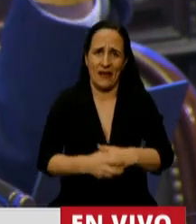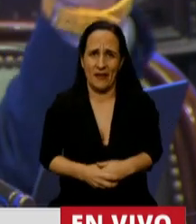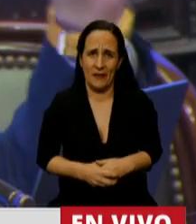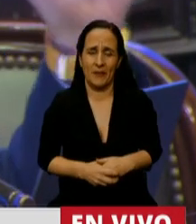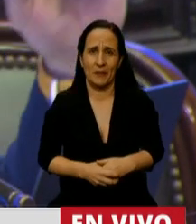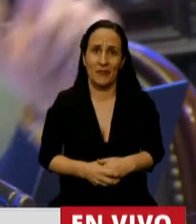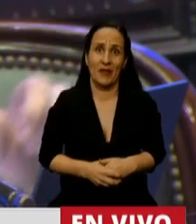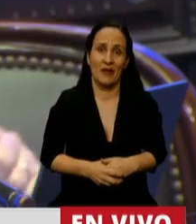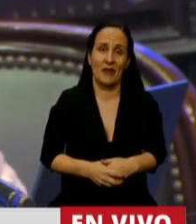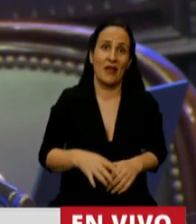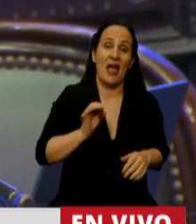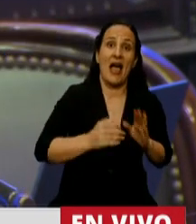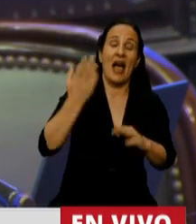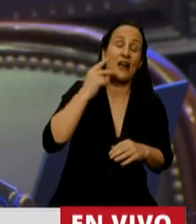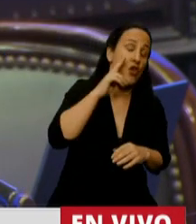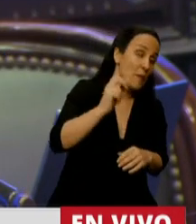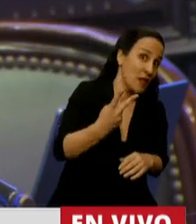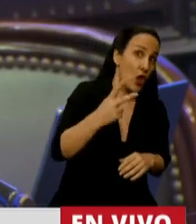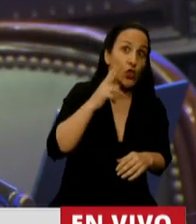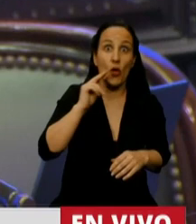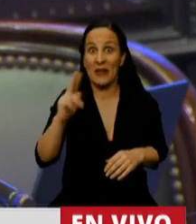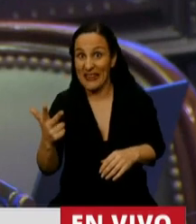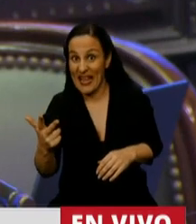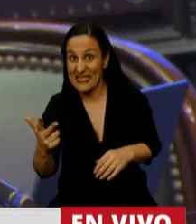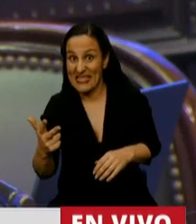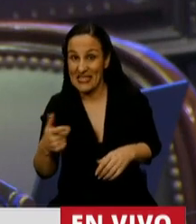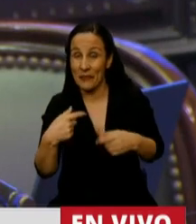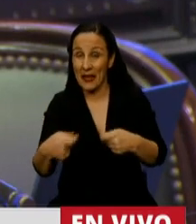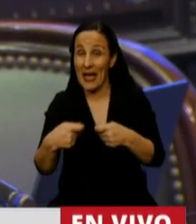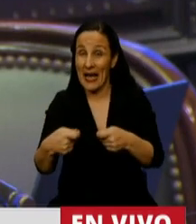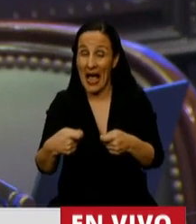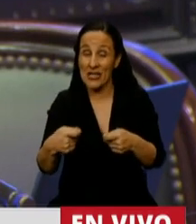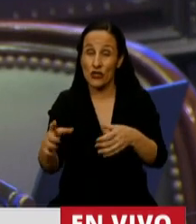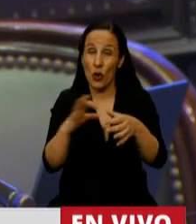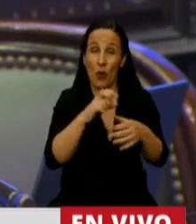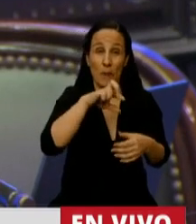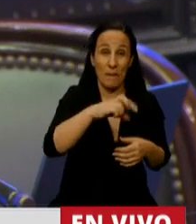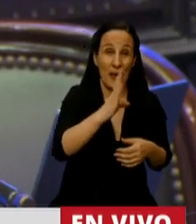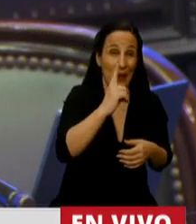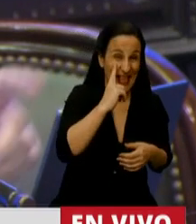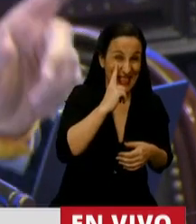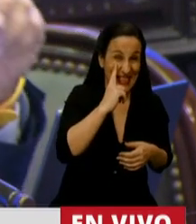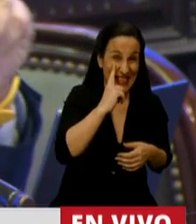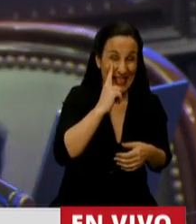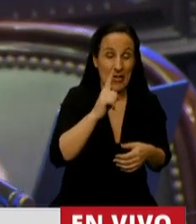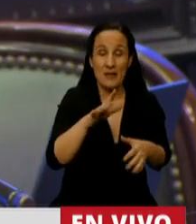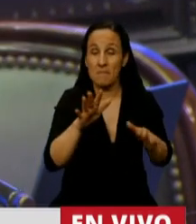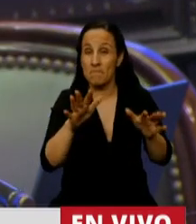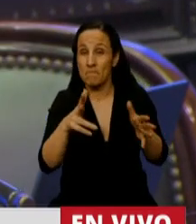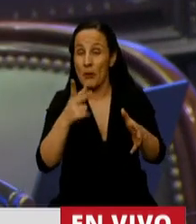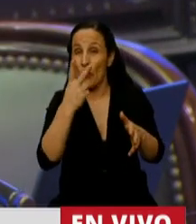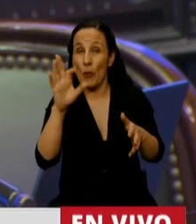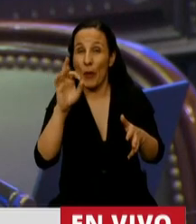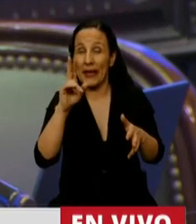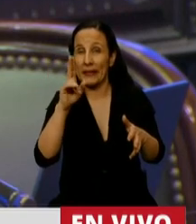en el 2002-2003 el gasto por gasto público era equivalente al